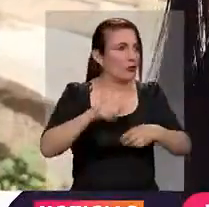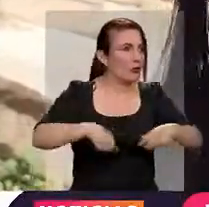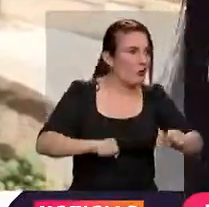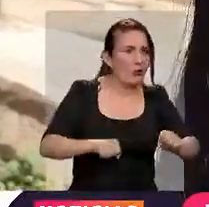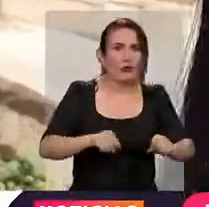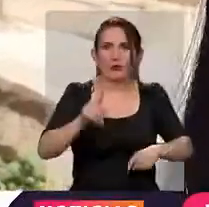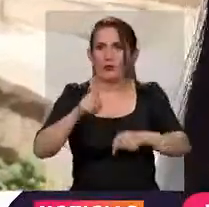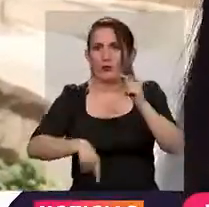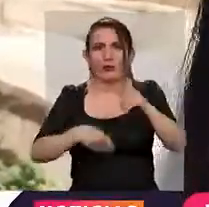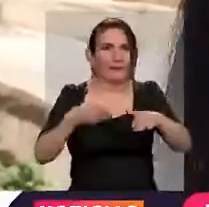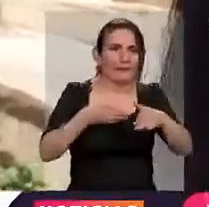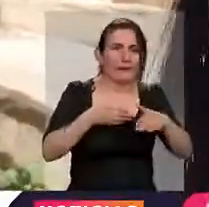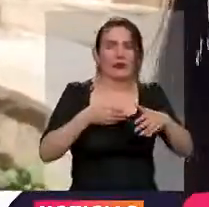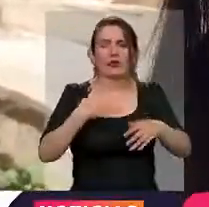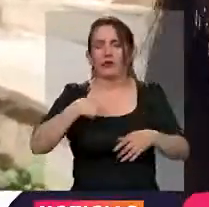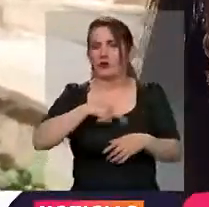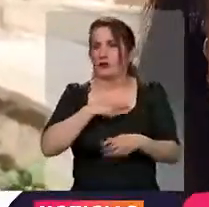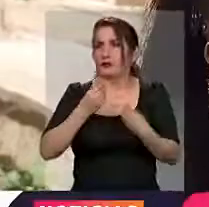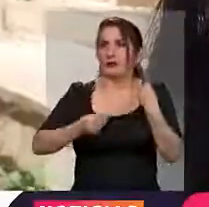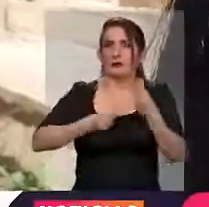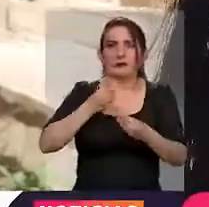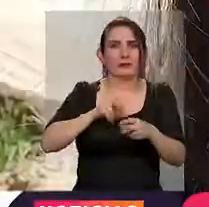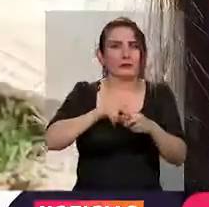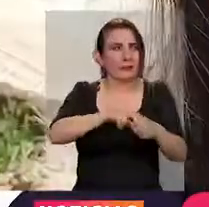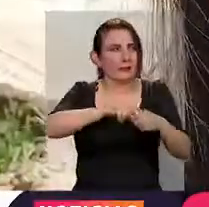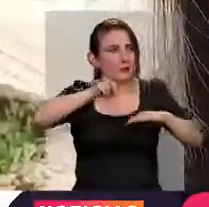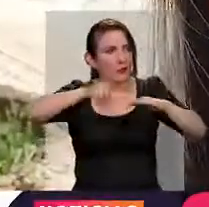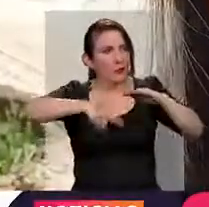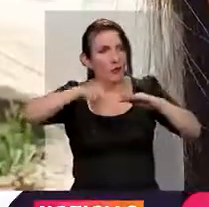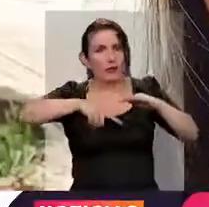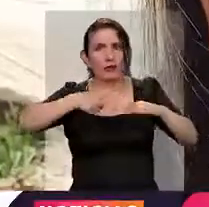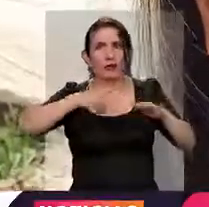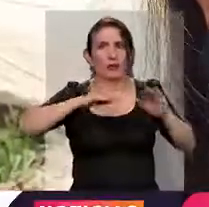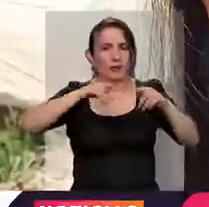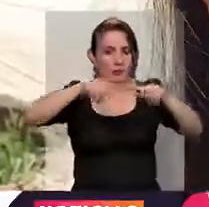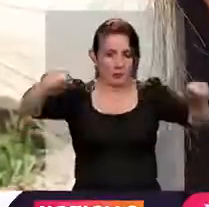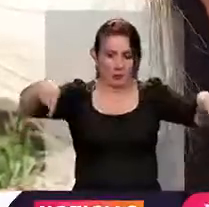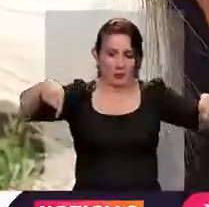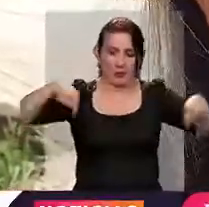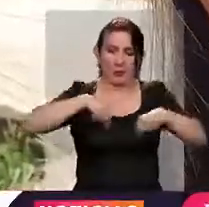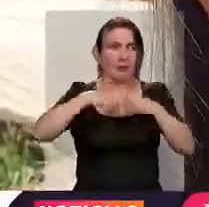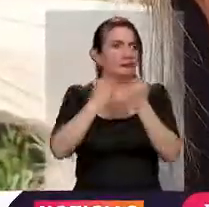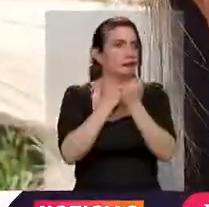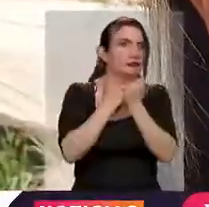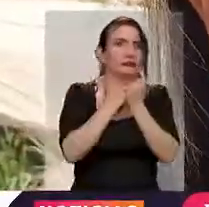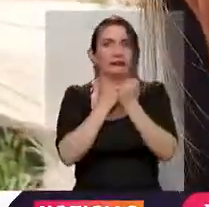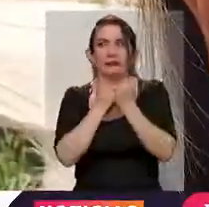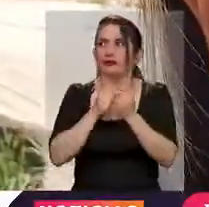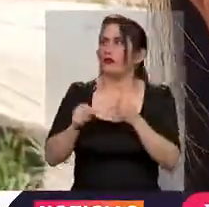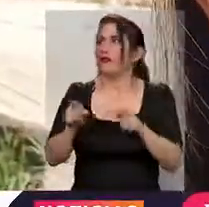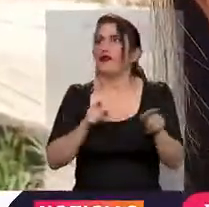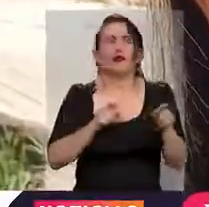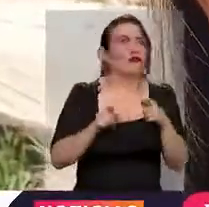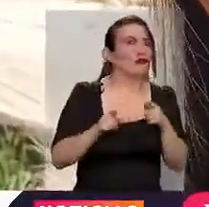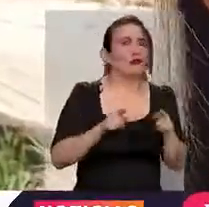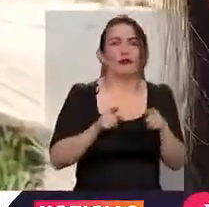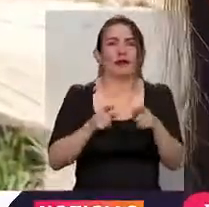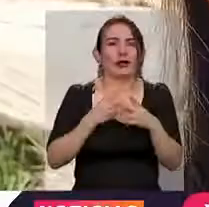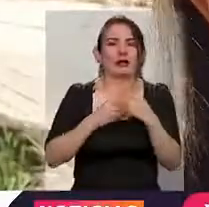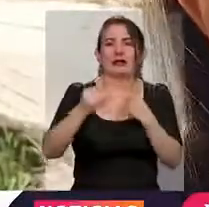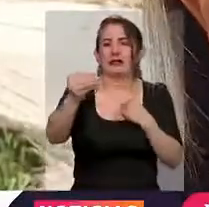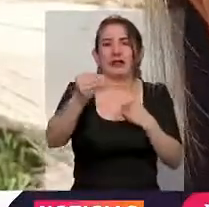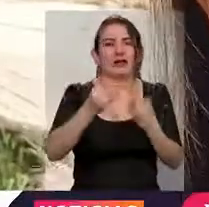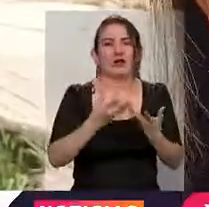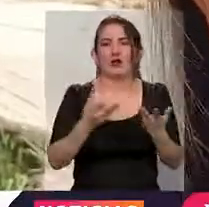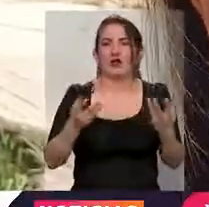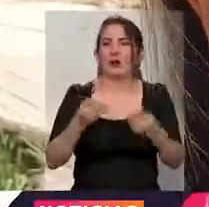moto. Nosotros no tenemos transporte. Quedaríamos encerrados, embotellados y no podríamos ni siquiera salir o